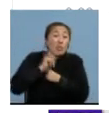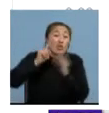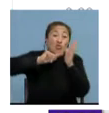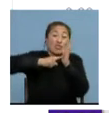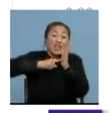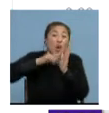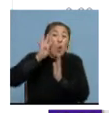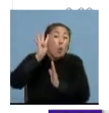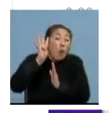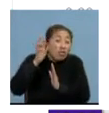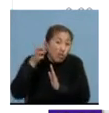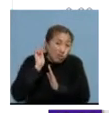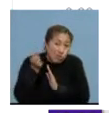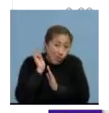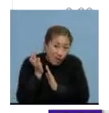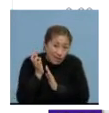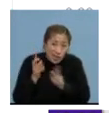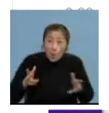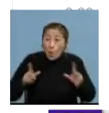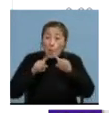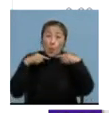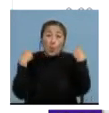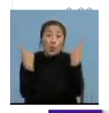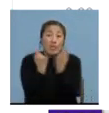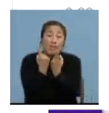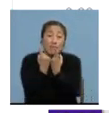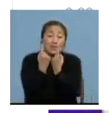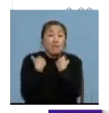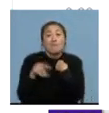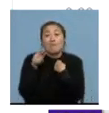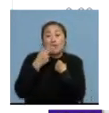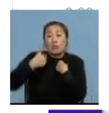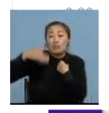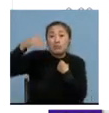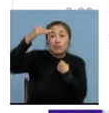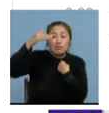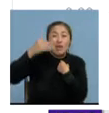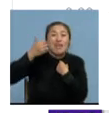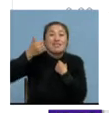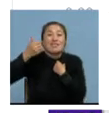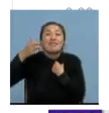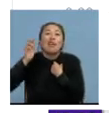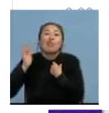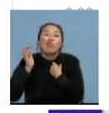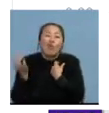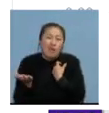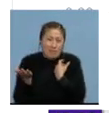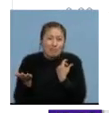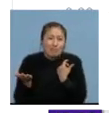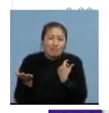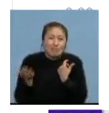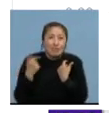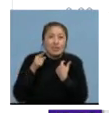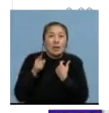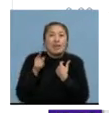4 dólares un departamento en barrio norte en palermo pagaba 60 dólares cuando pagaba 5 mil o 10 mil pesos de